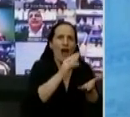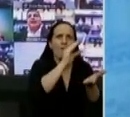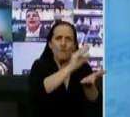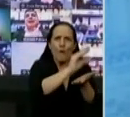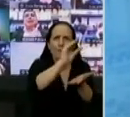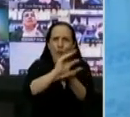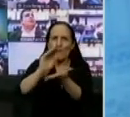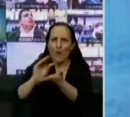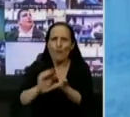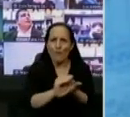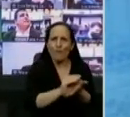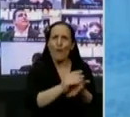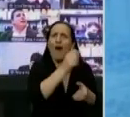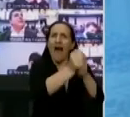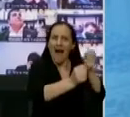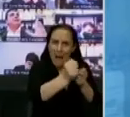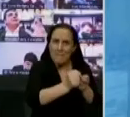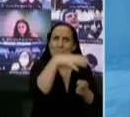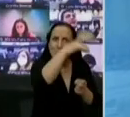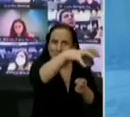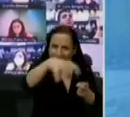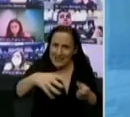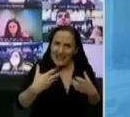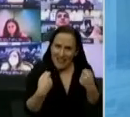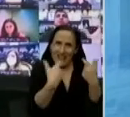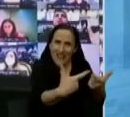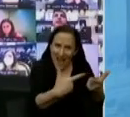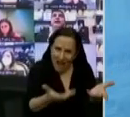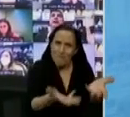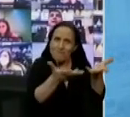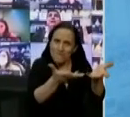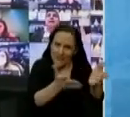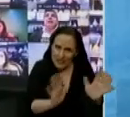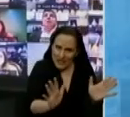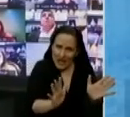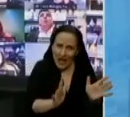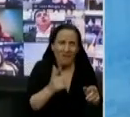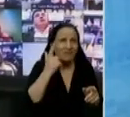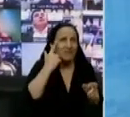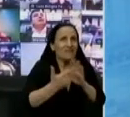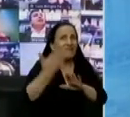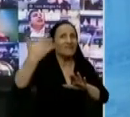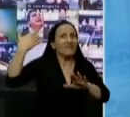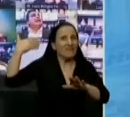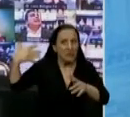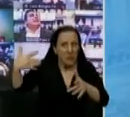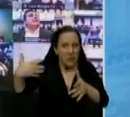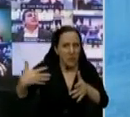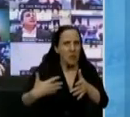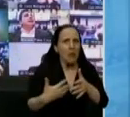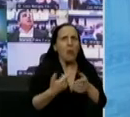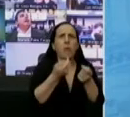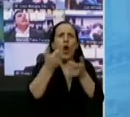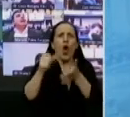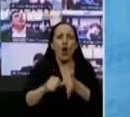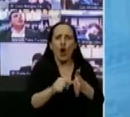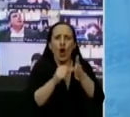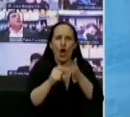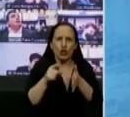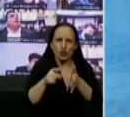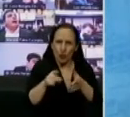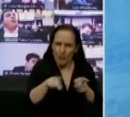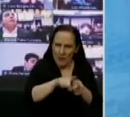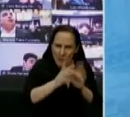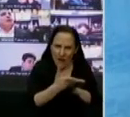que se busca con esto, o por lo menos lo que han dicho, ¿no?, desde el espacio político que está detrás de este proyecto, liderado por el